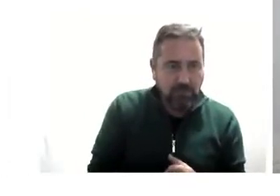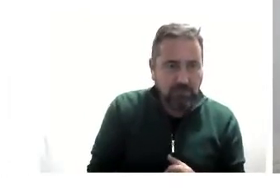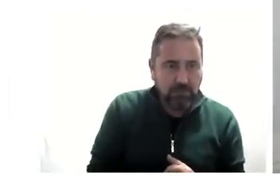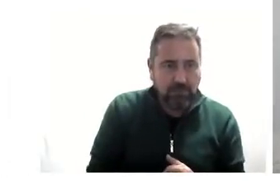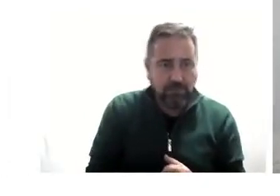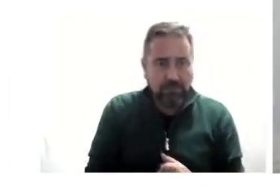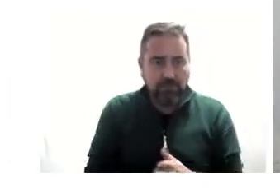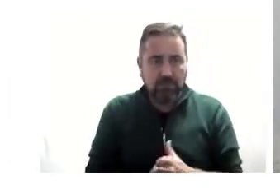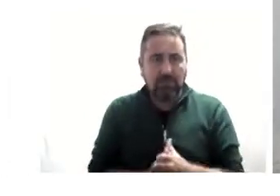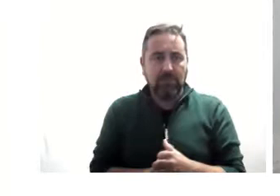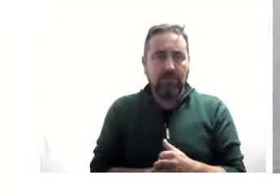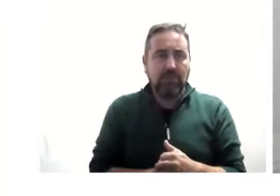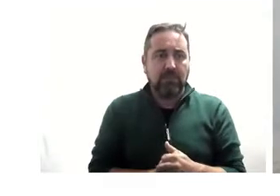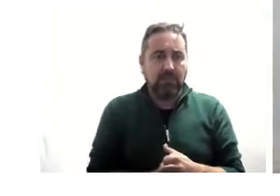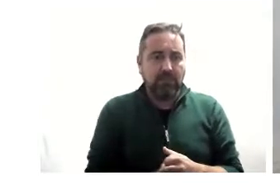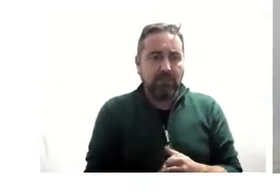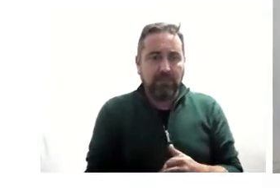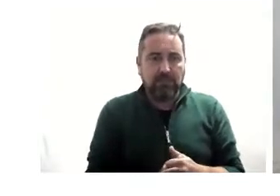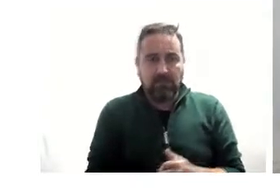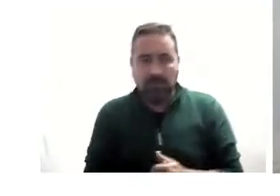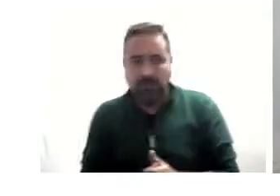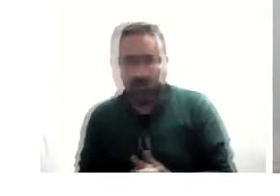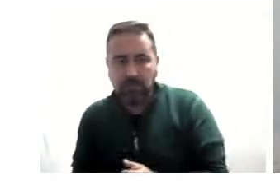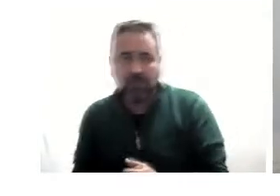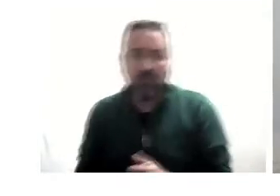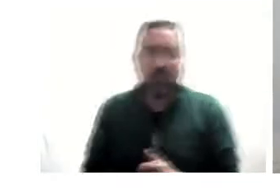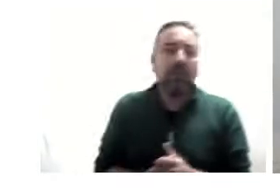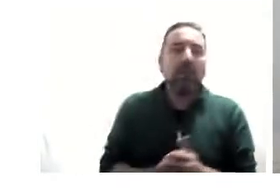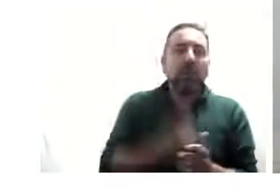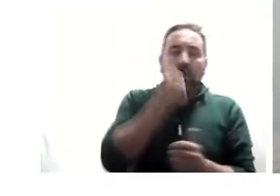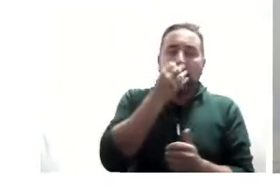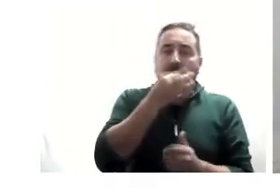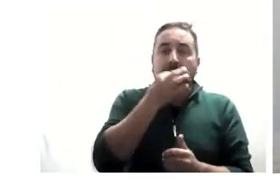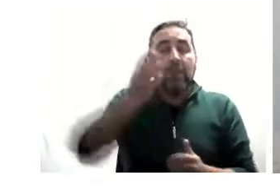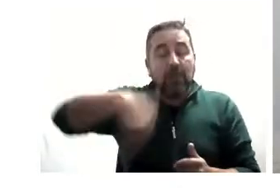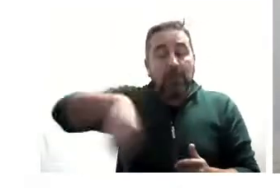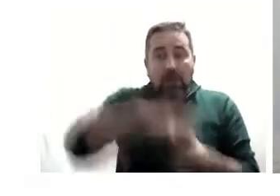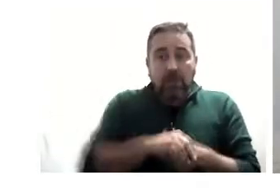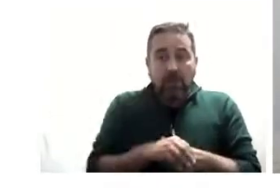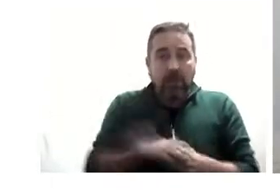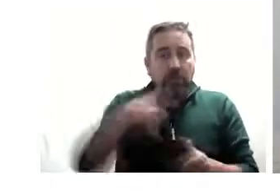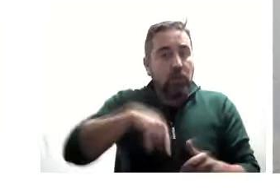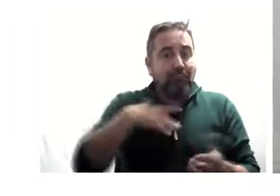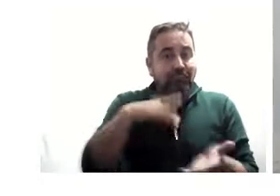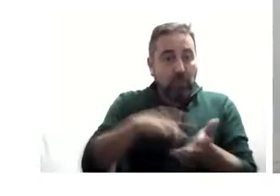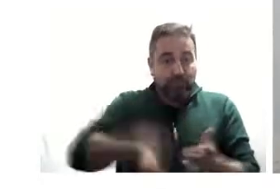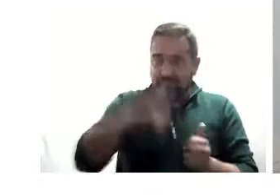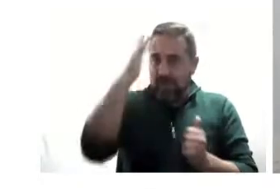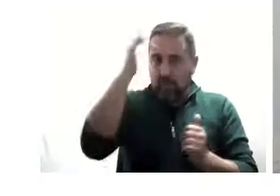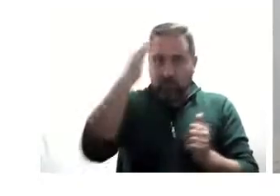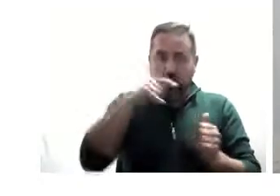Te oímos, Miguel Ángel. Pues muy buenas tardes a todos. Estamos muy ilusionados con esta